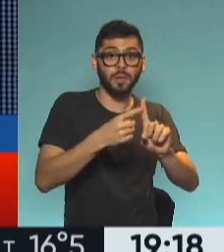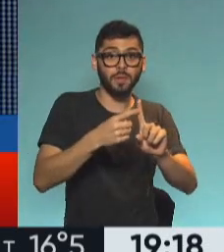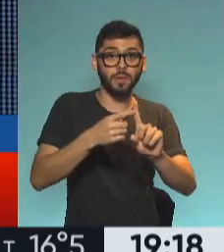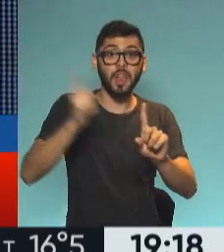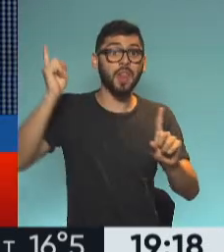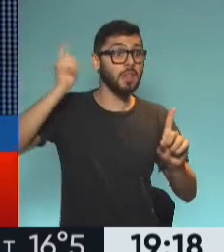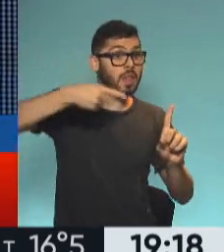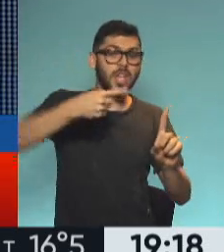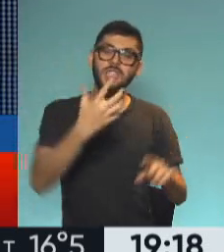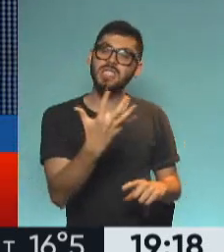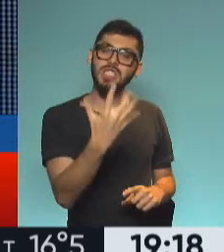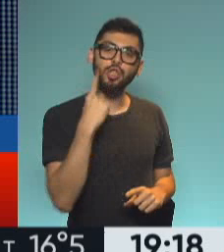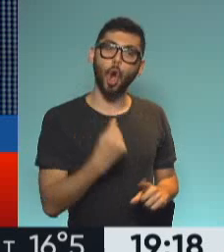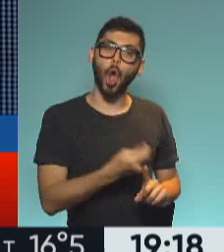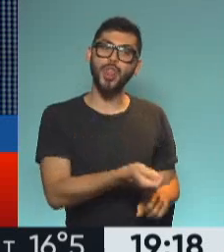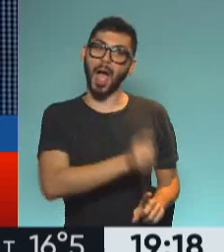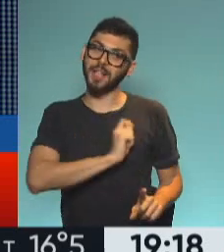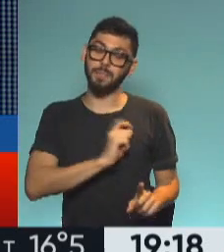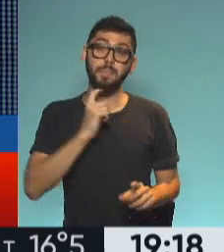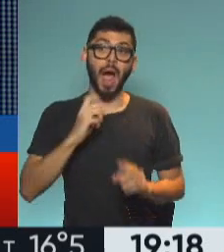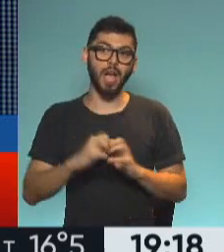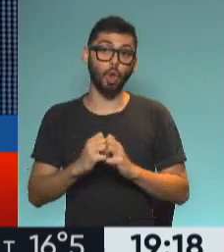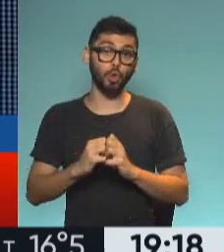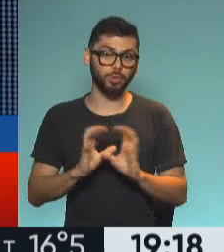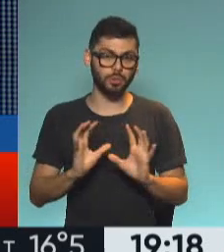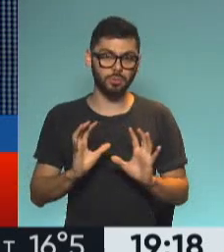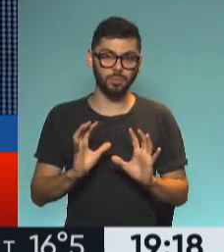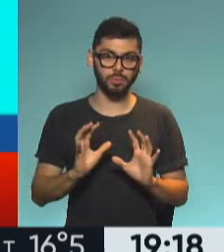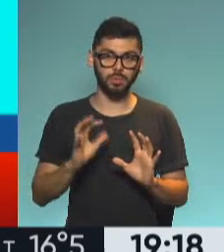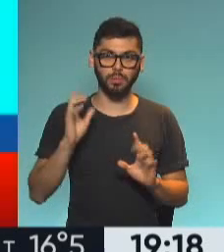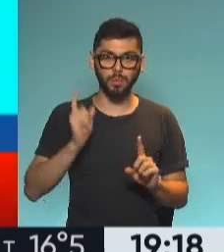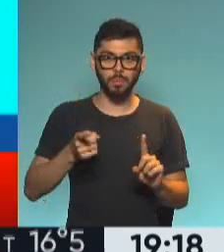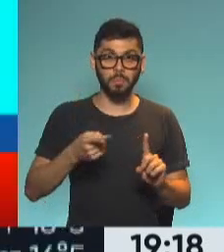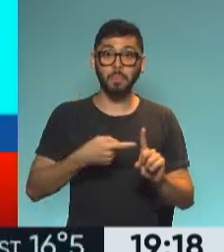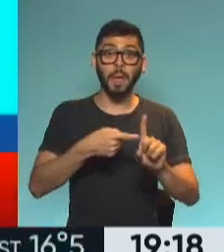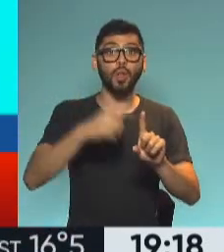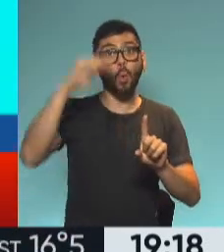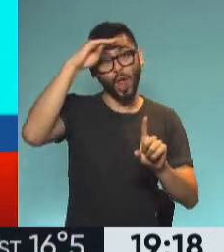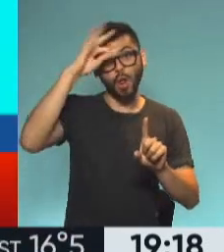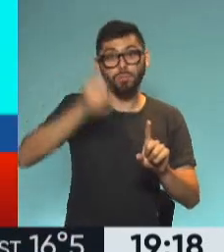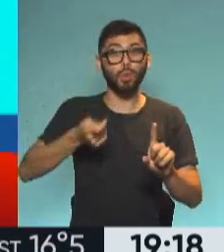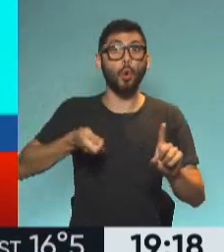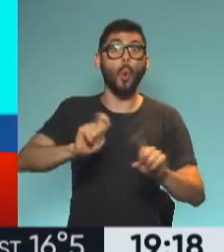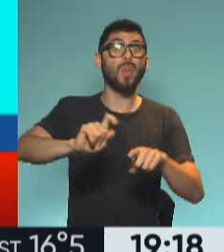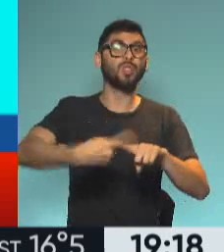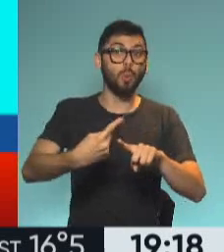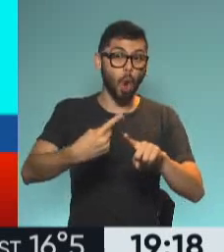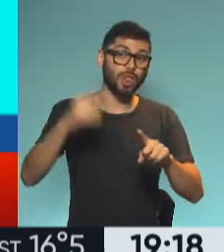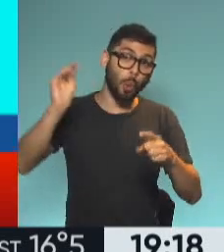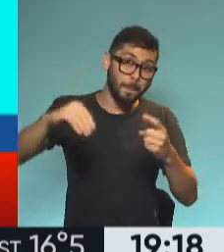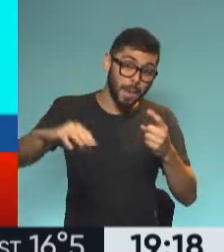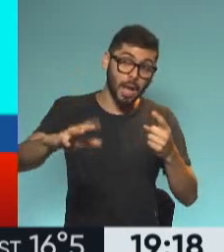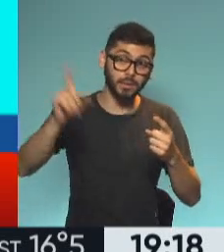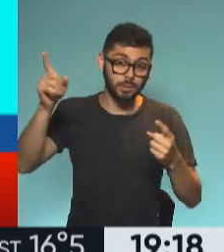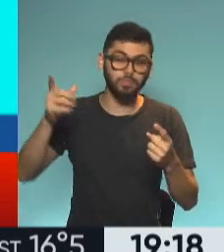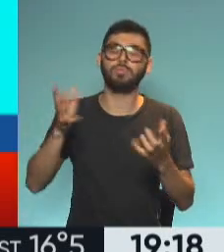5 días de plazo para definir esto. Así que, digo, puede Bolsonaro que avance. Tiene además pedidos de juicio político, además, uno se fue sumando más, ¿no?, en este tiempo. Pero digo,